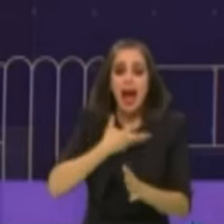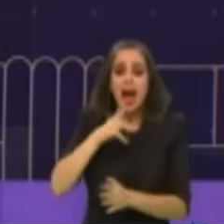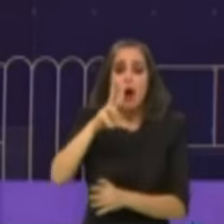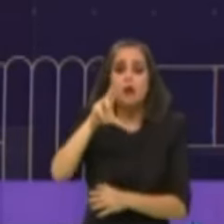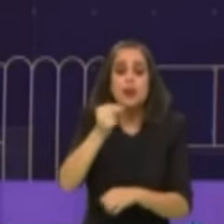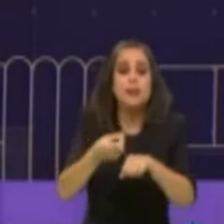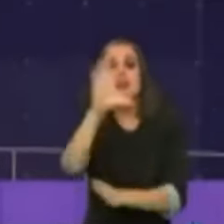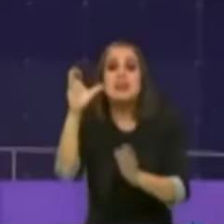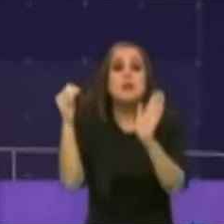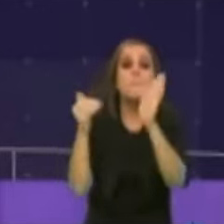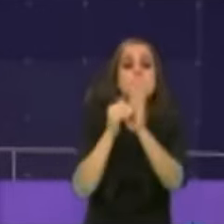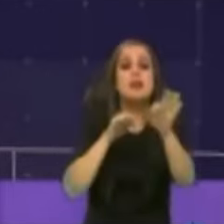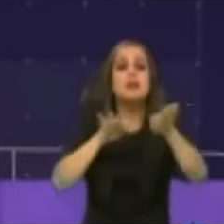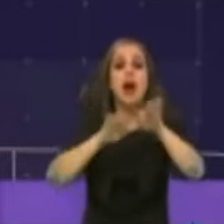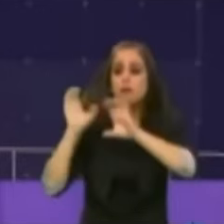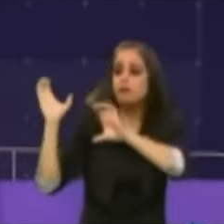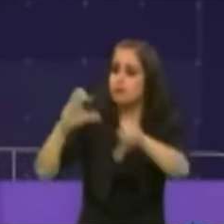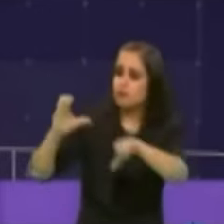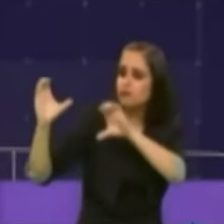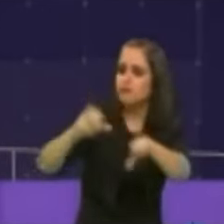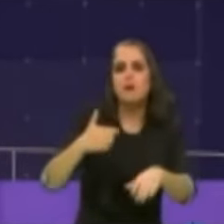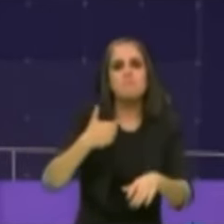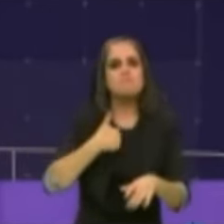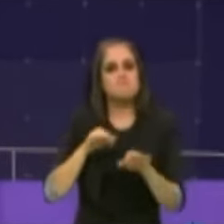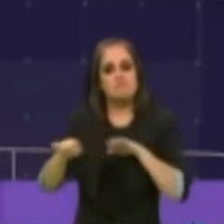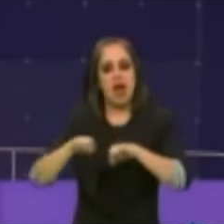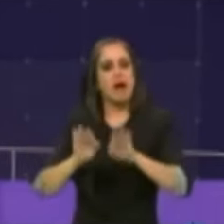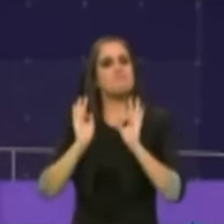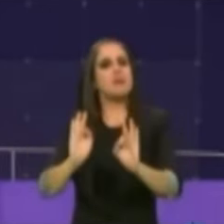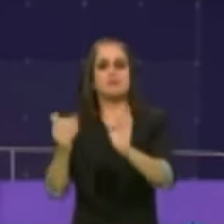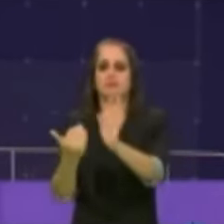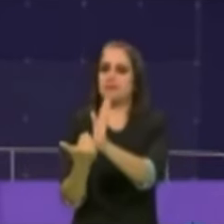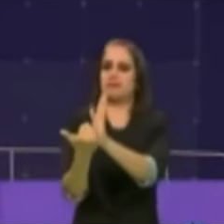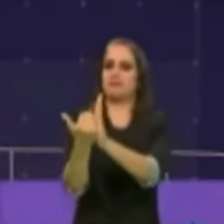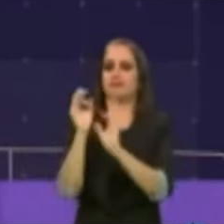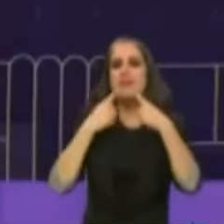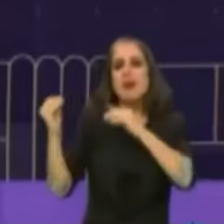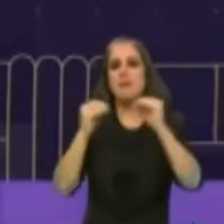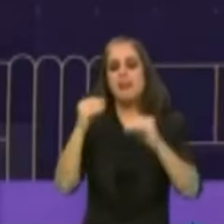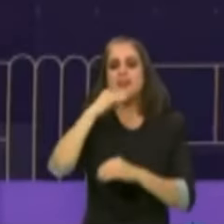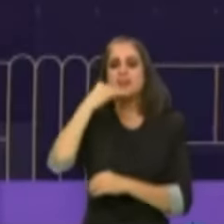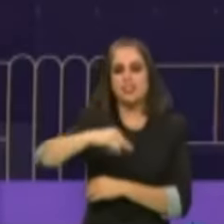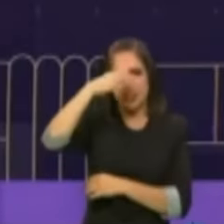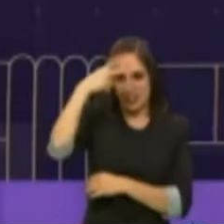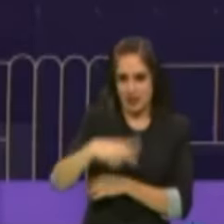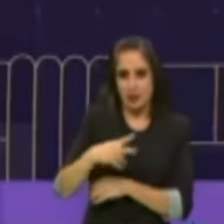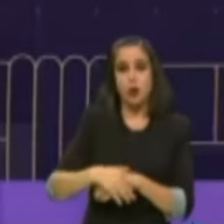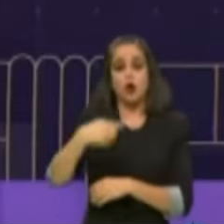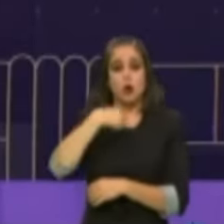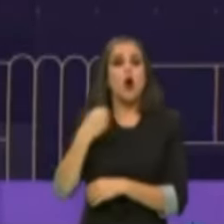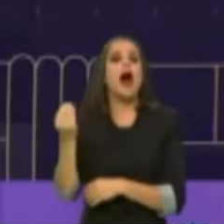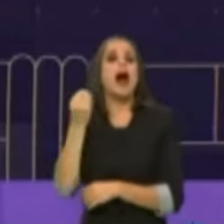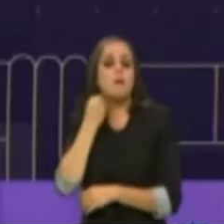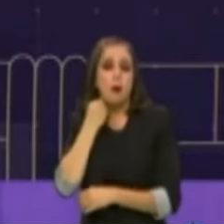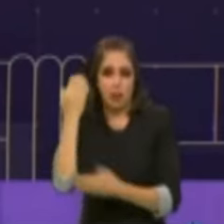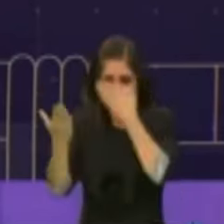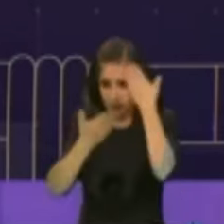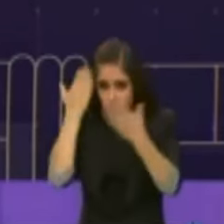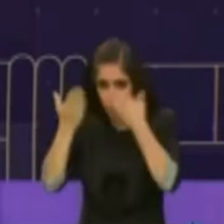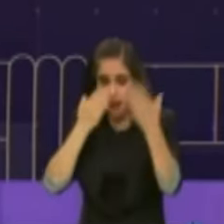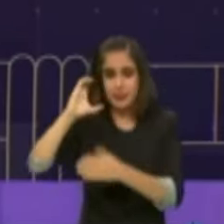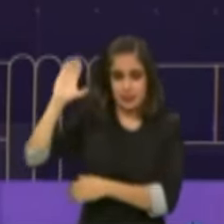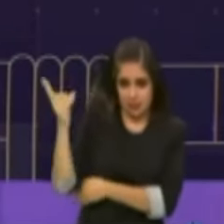los desarrollos de corrupción que hay en la alcaldía Benito Juárez, 50 propuestas, solo ayer en el